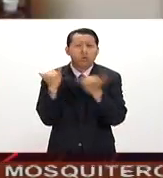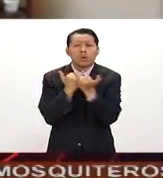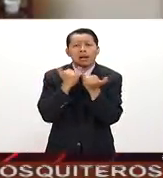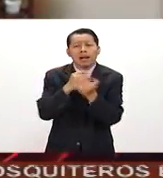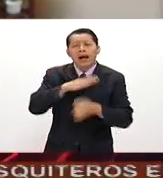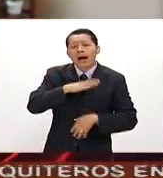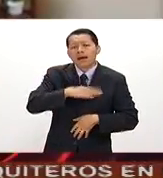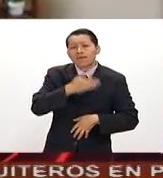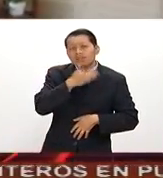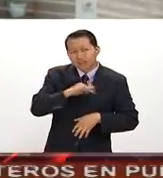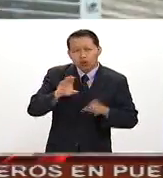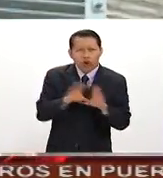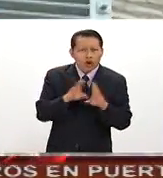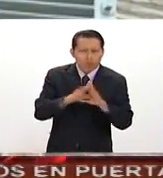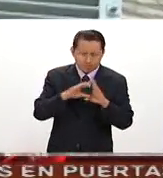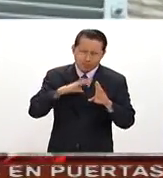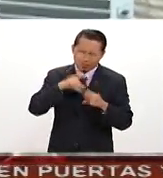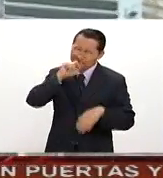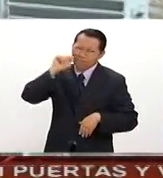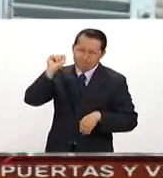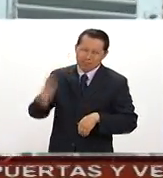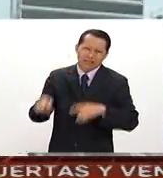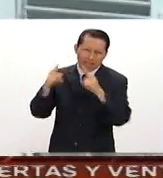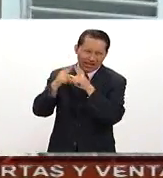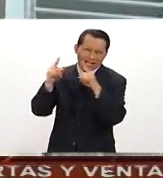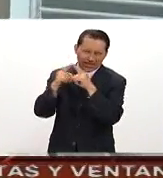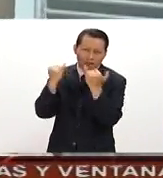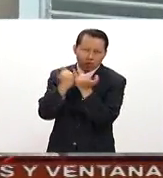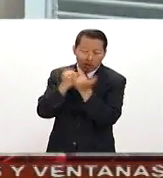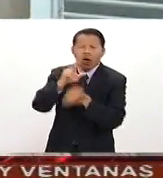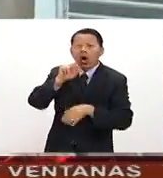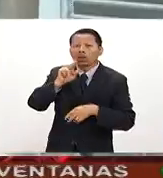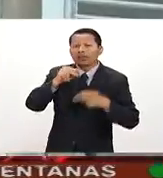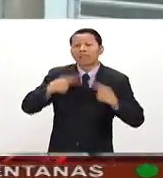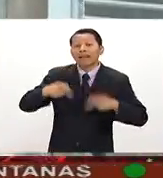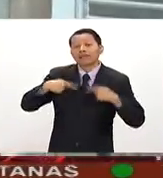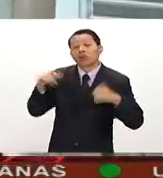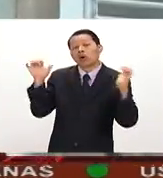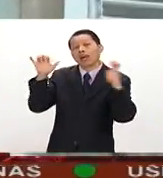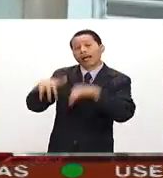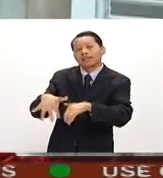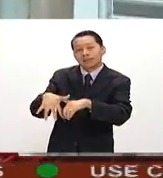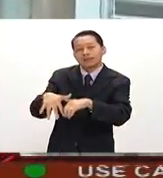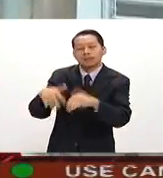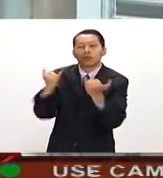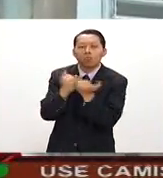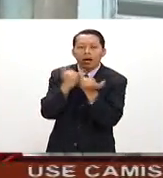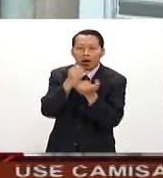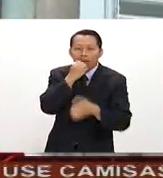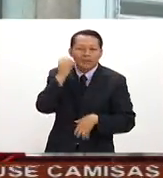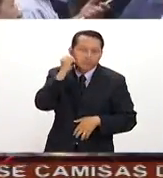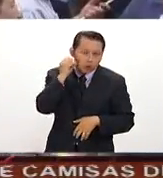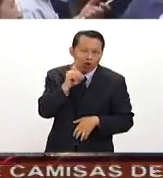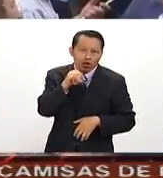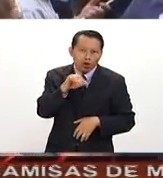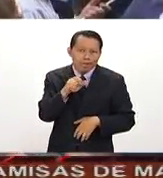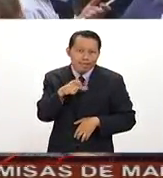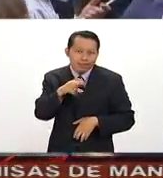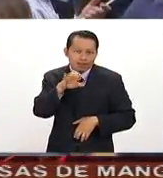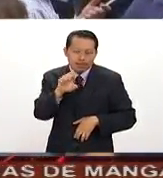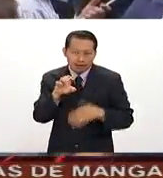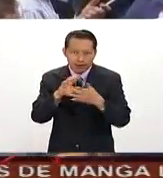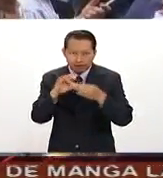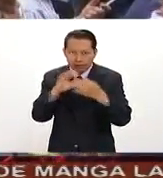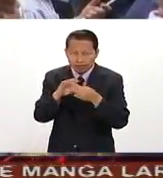celebrará en la capilla de su residencia y asistirán 80 peregrinos de la diócesis de Rouen y su obispo Dominique Lebrun. En